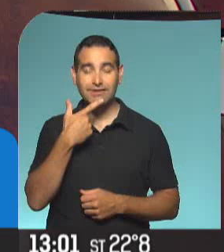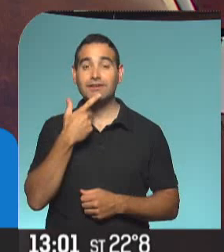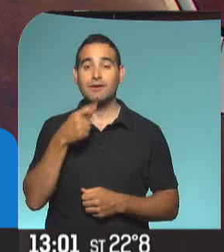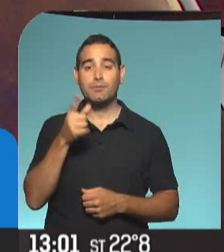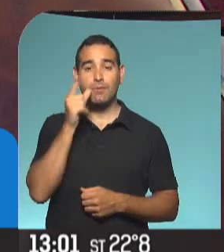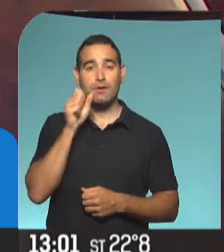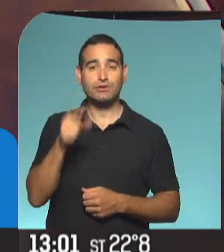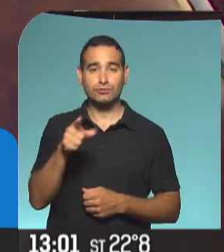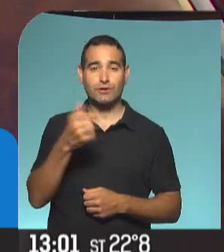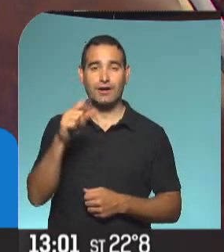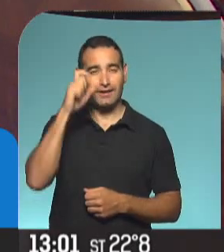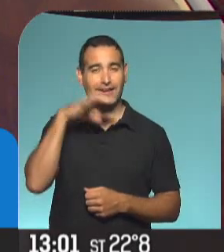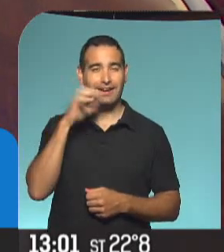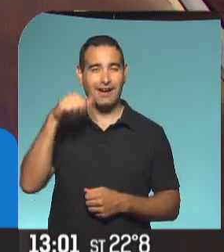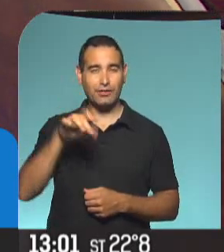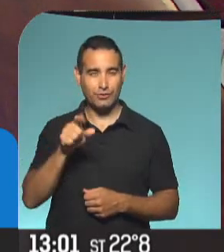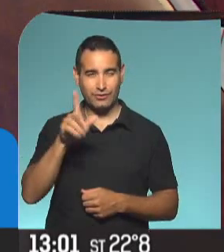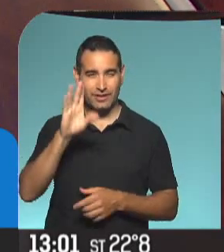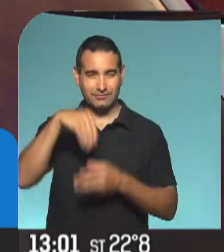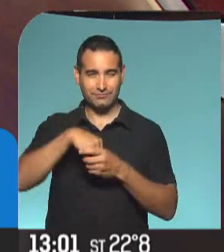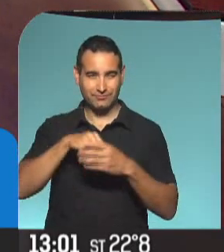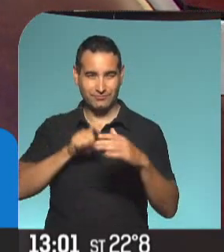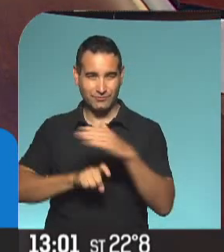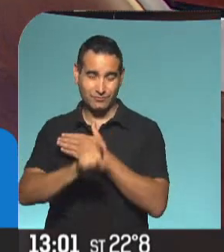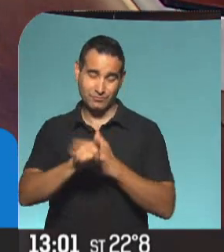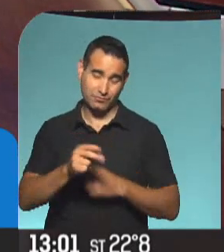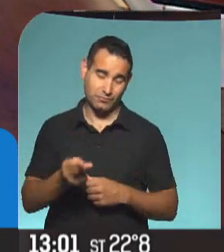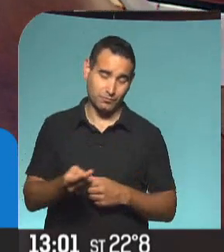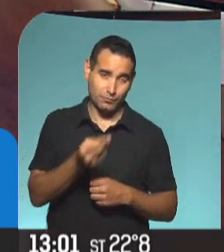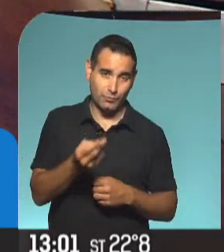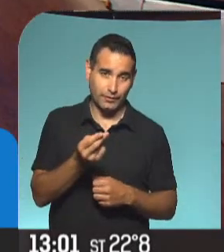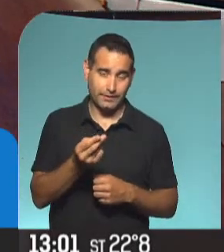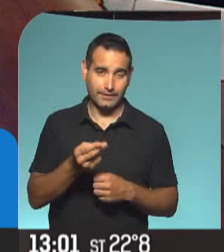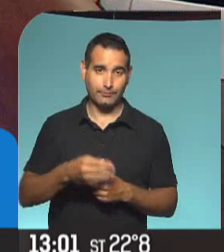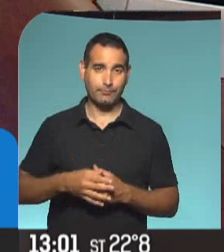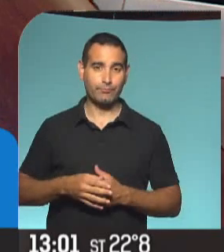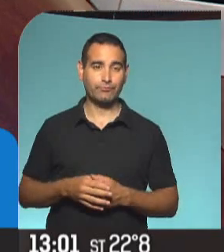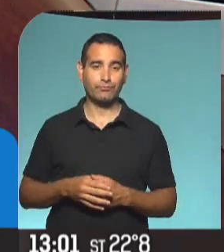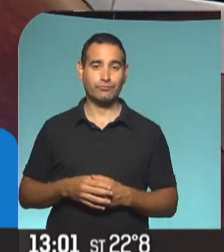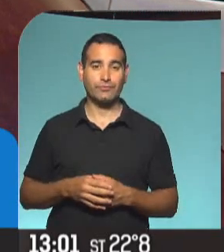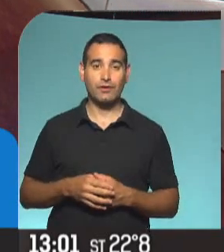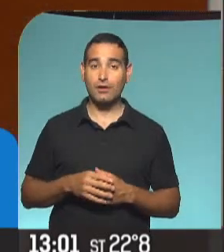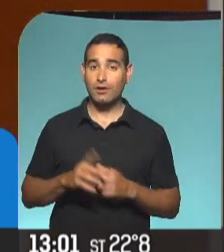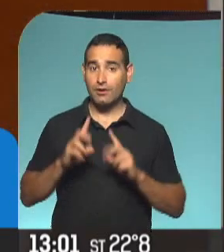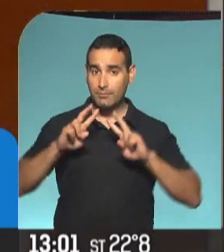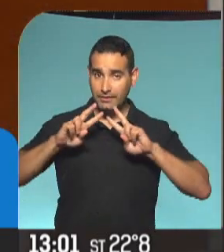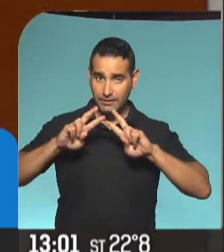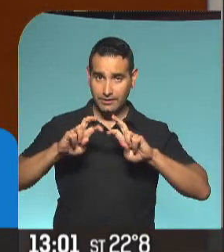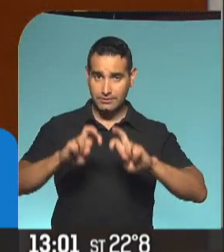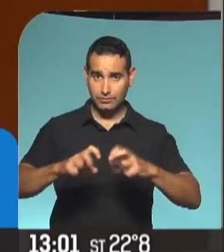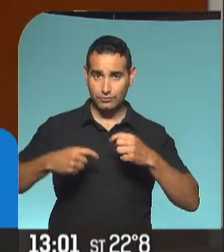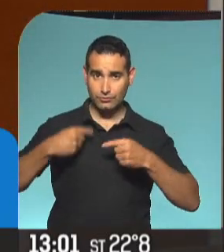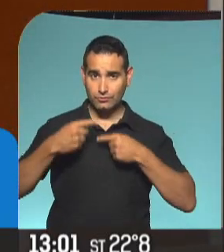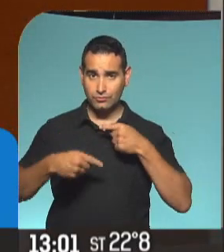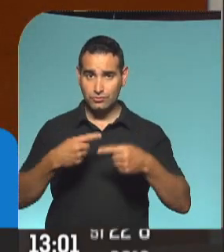Alejandro Tagliapietra, uno de los submarinistas fallecidos en esta tragedia que todavía se sigue investigando. Digo,